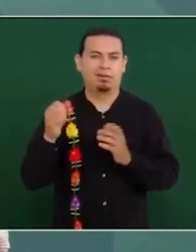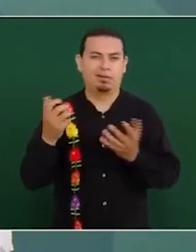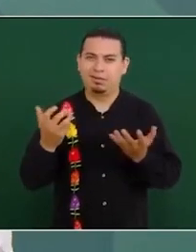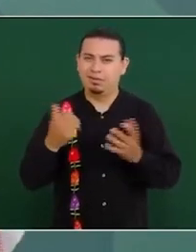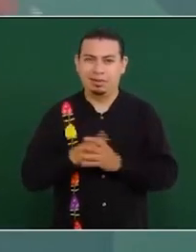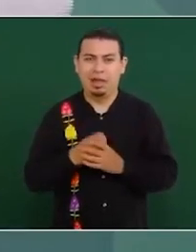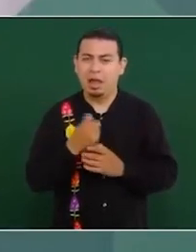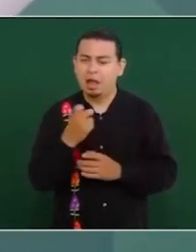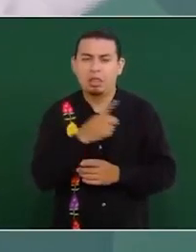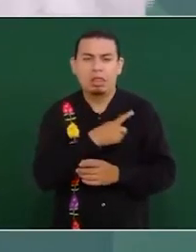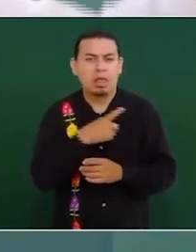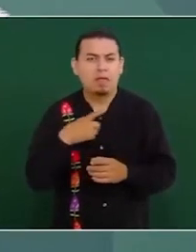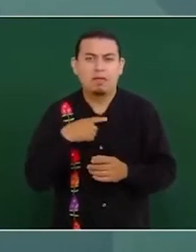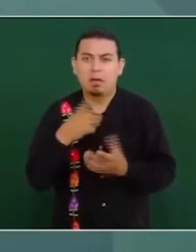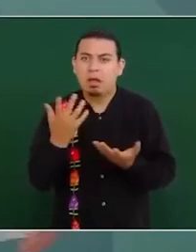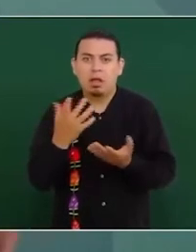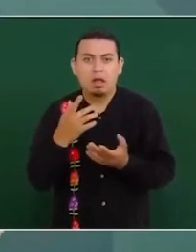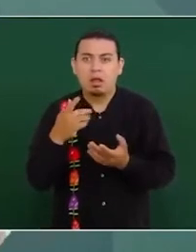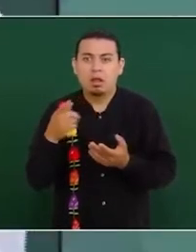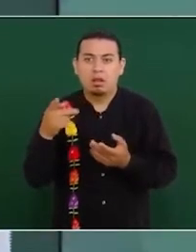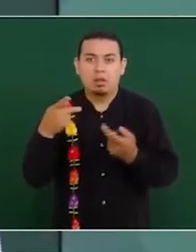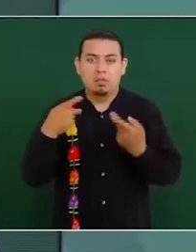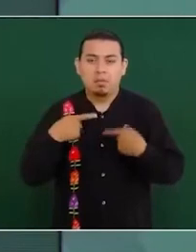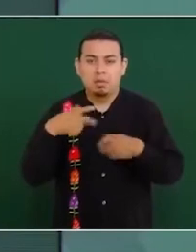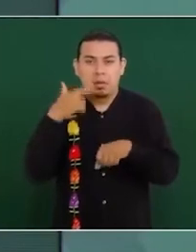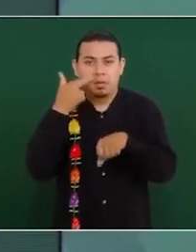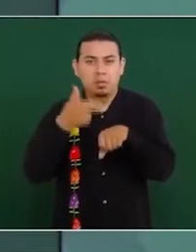Eso es lo mínimo, o sea.